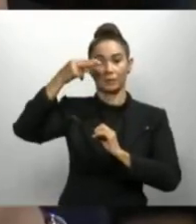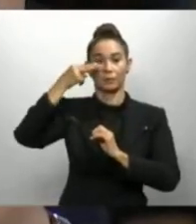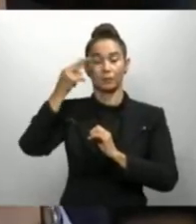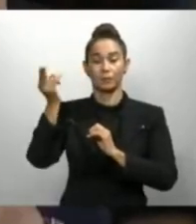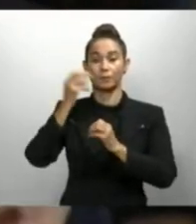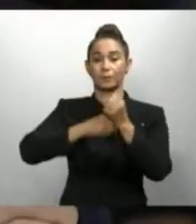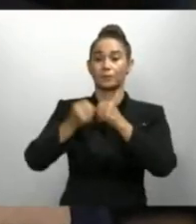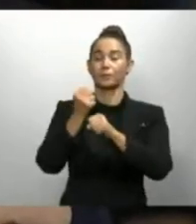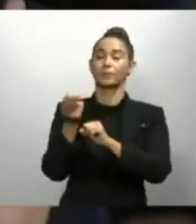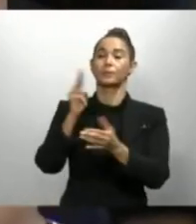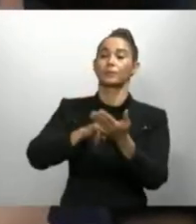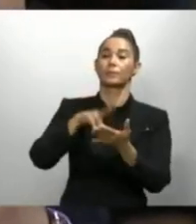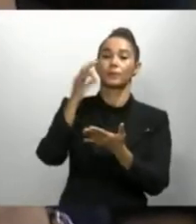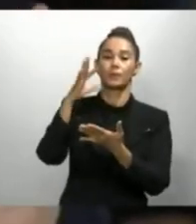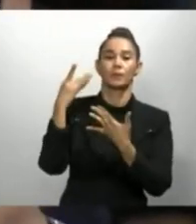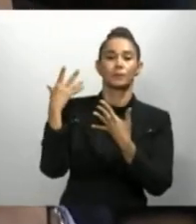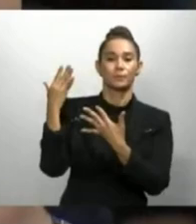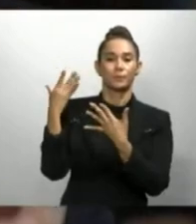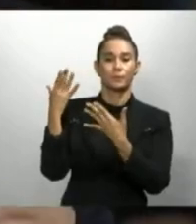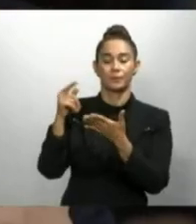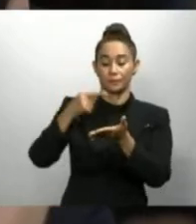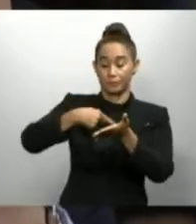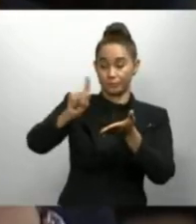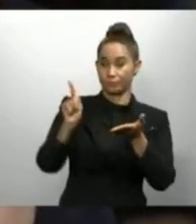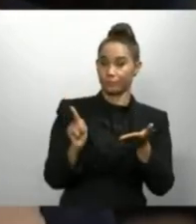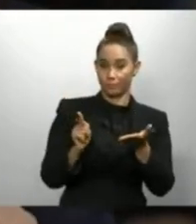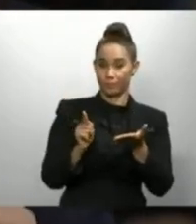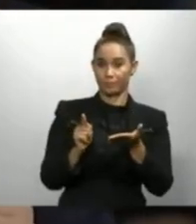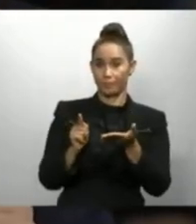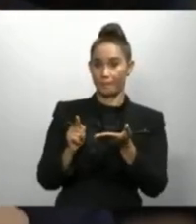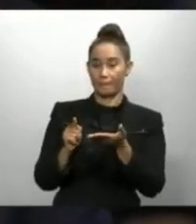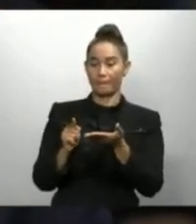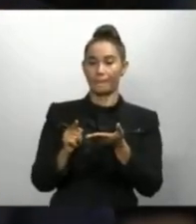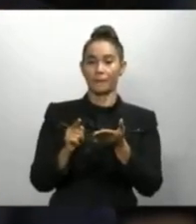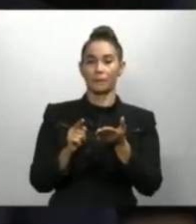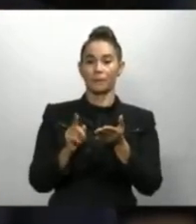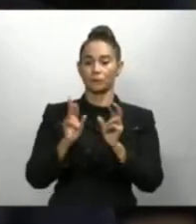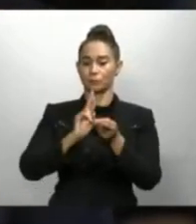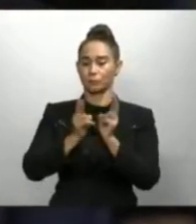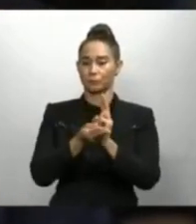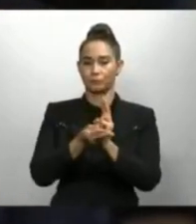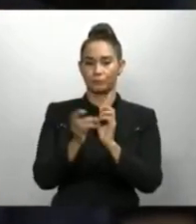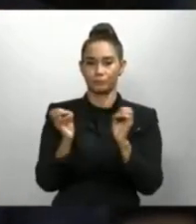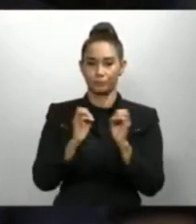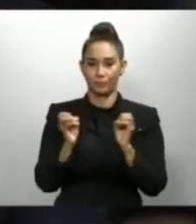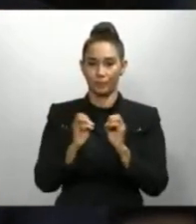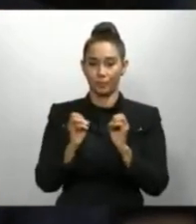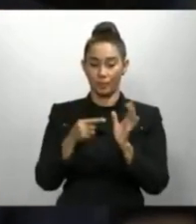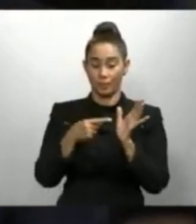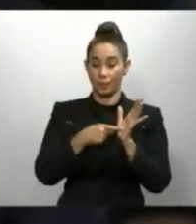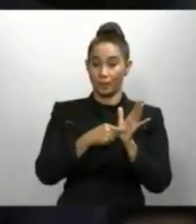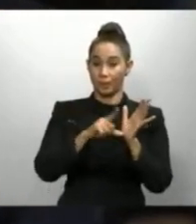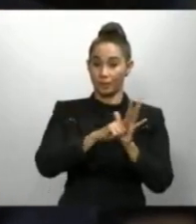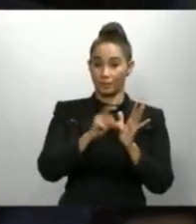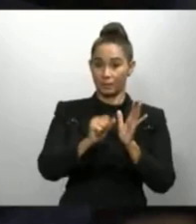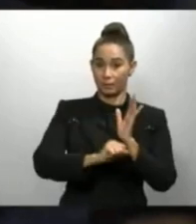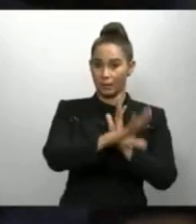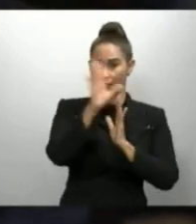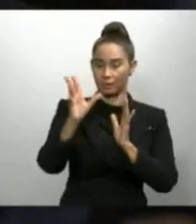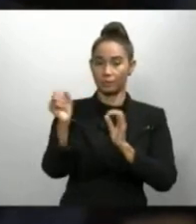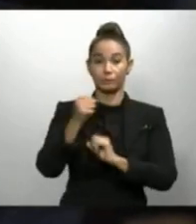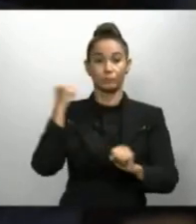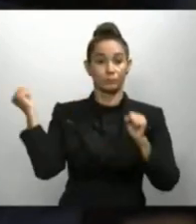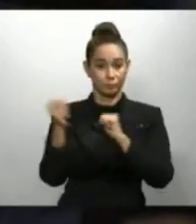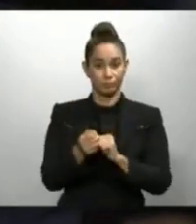del 2019, cuando se aprobó esa ley de ilícitos, y que queda muy clara, bien dura,